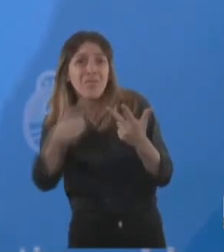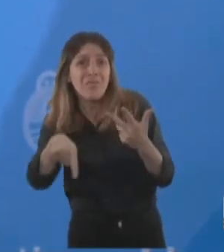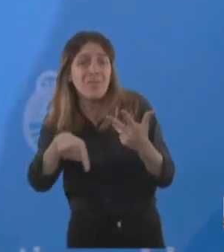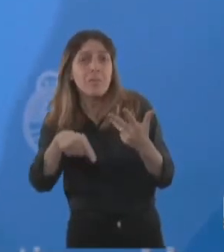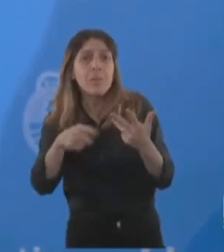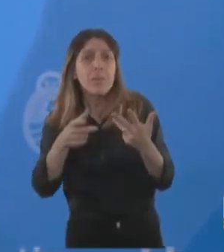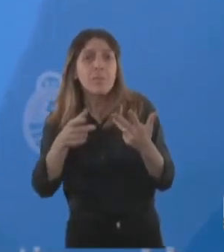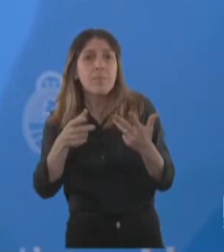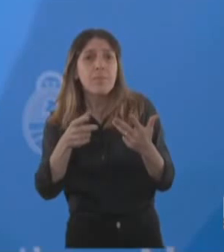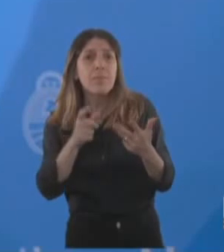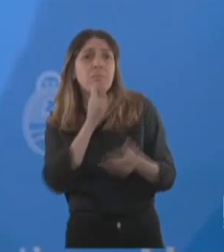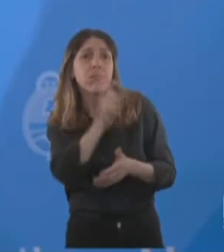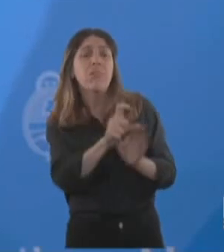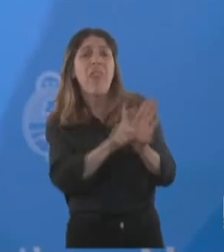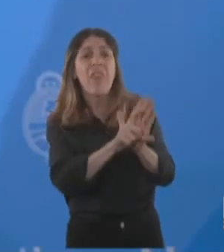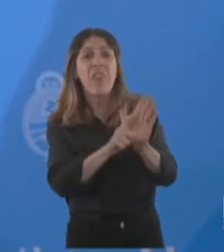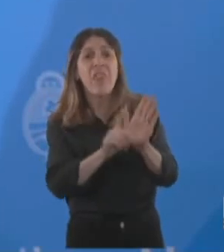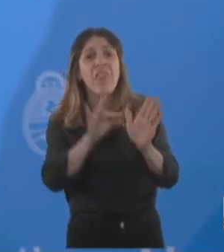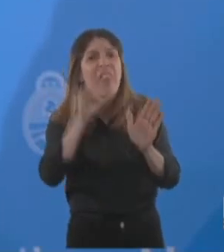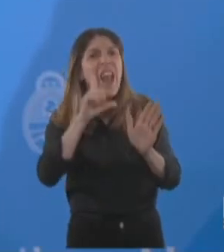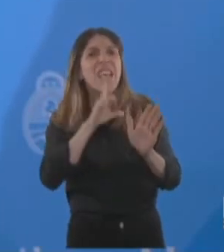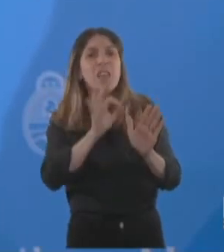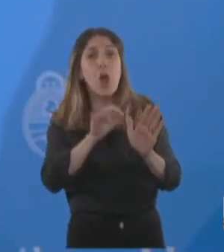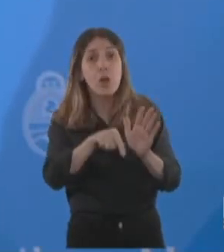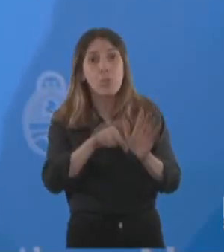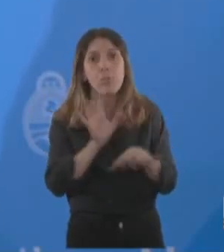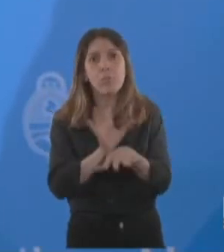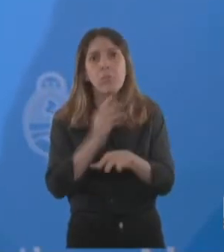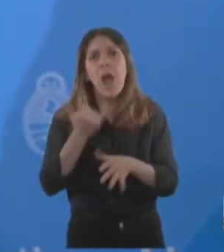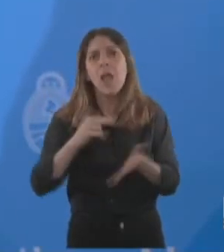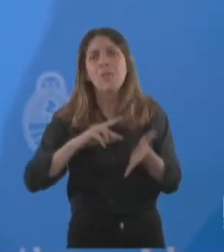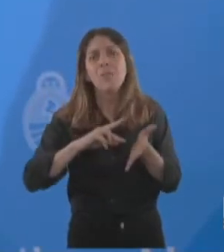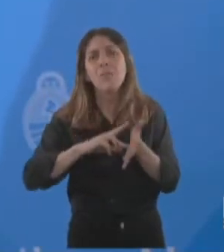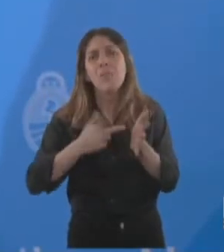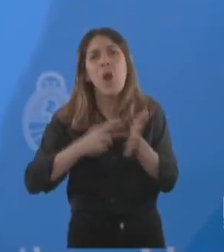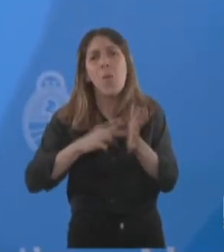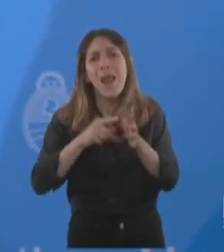es un problema que tiene distintas causalidades.